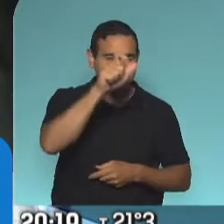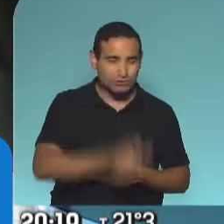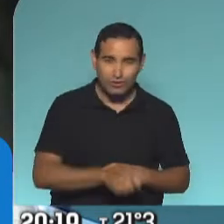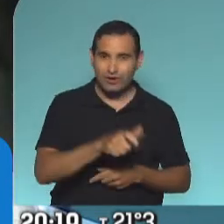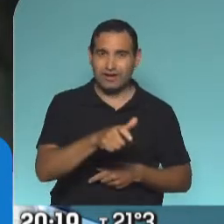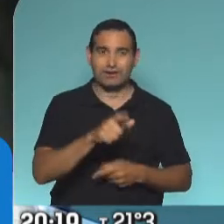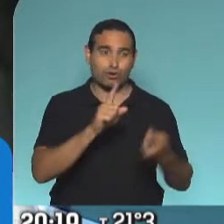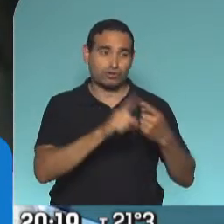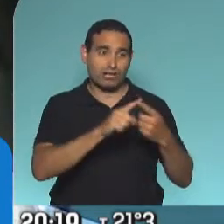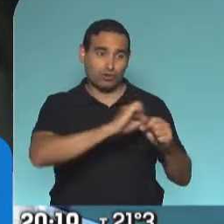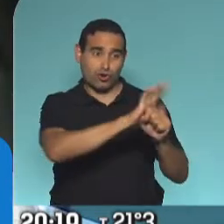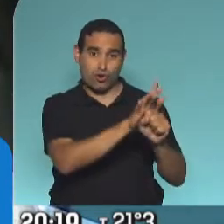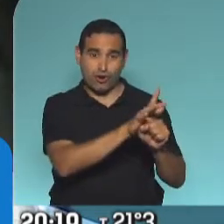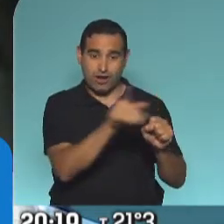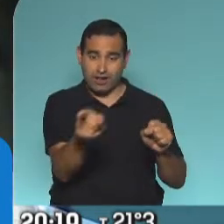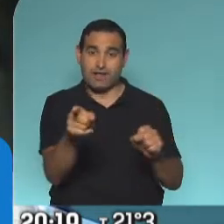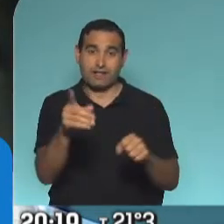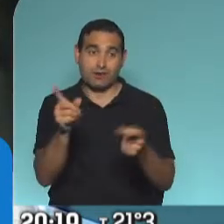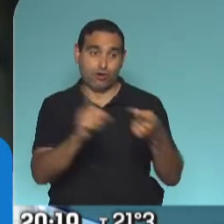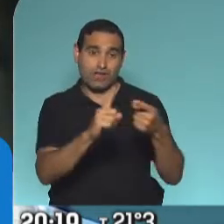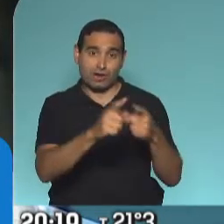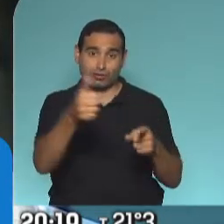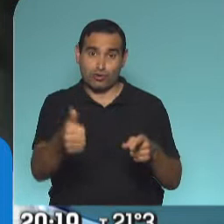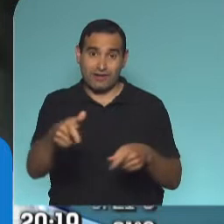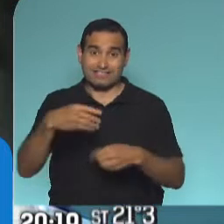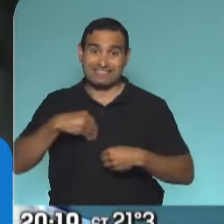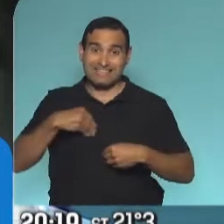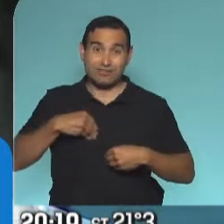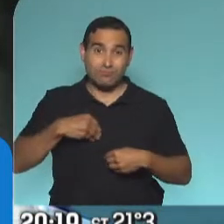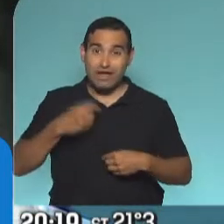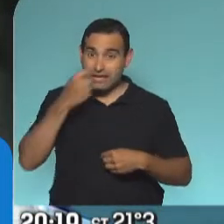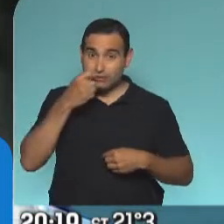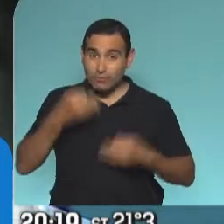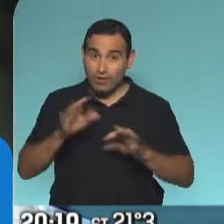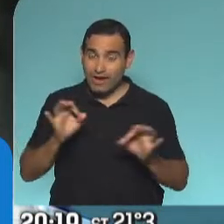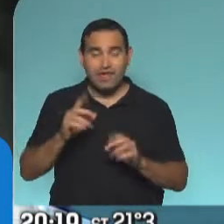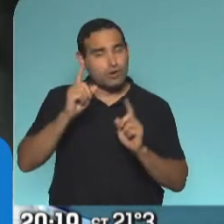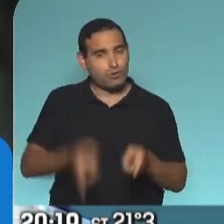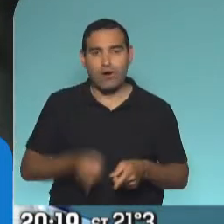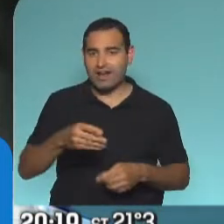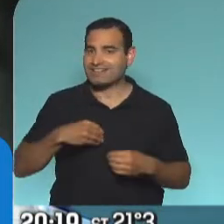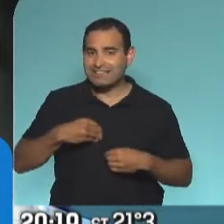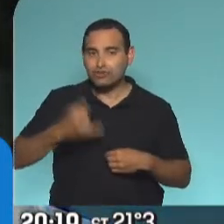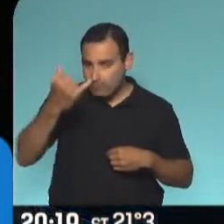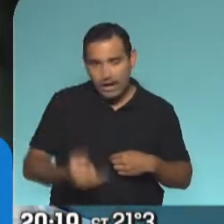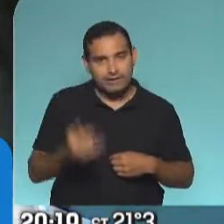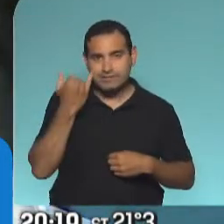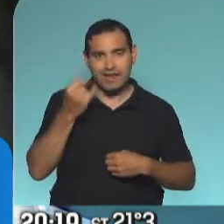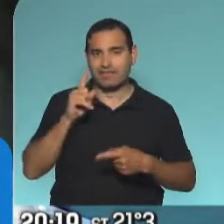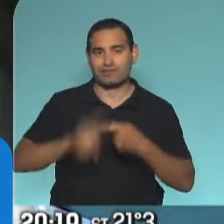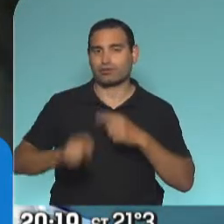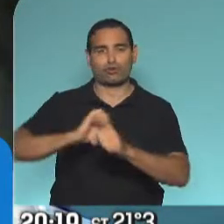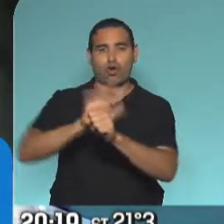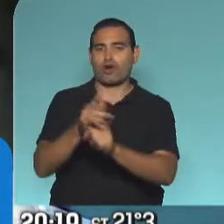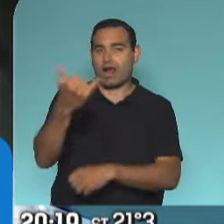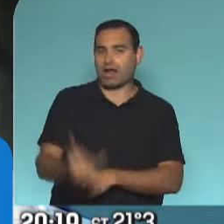síntomas, presenta síntomas, sin hisopar, lo consideramos un caso positivo. ¿Qué se